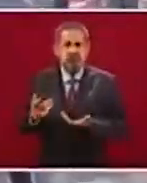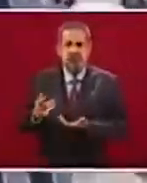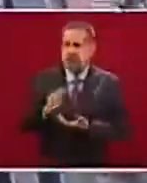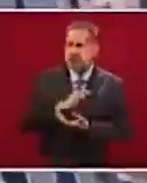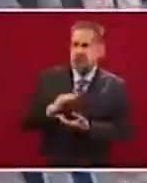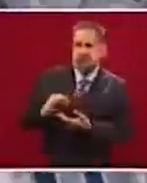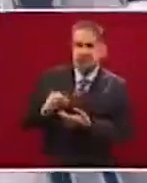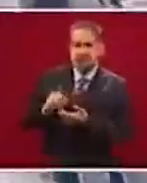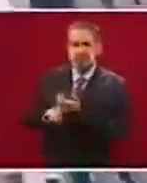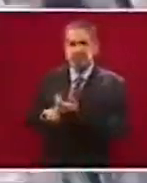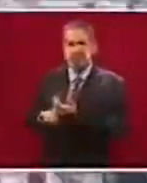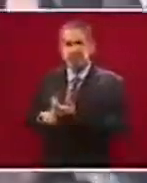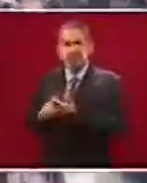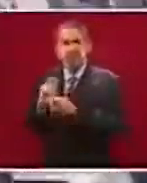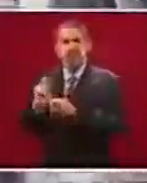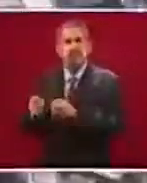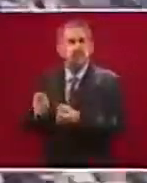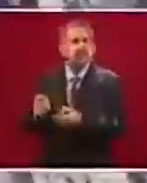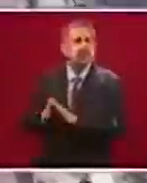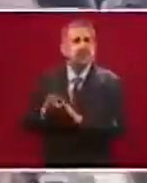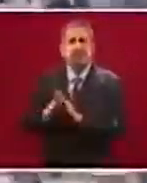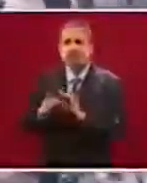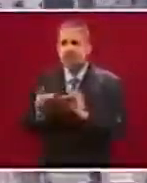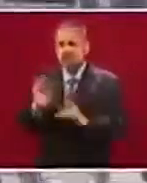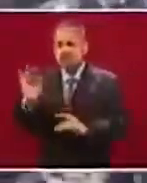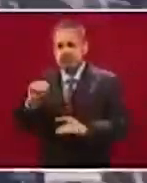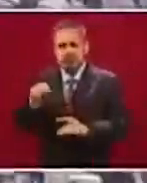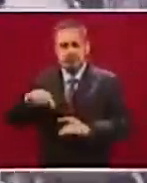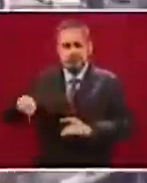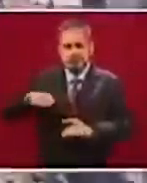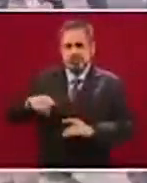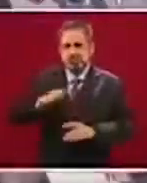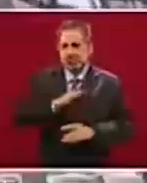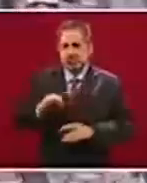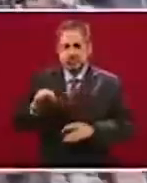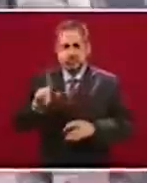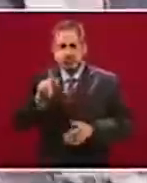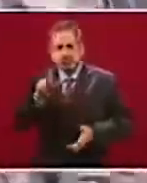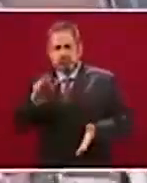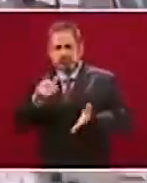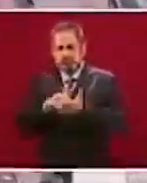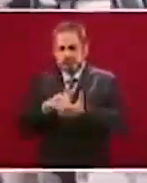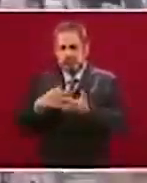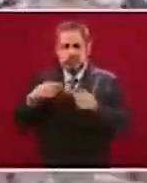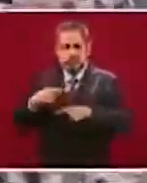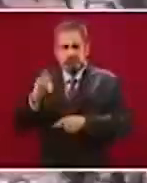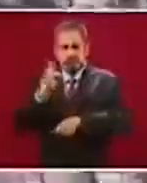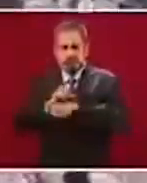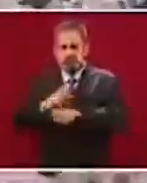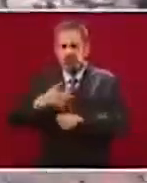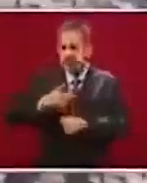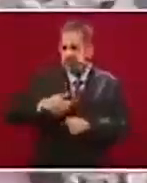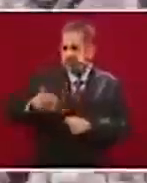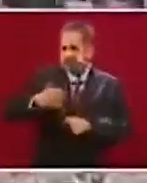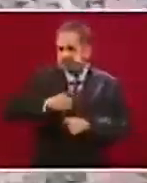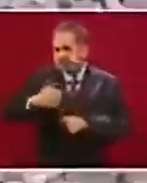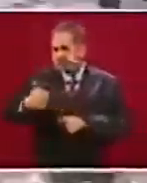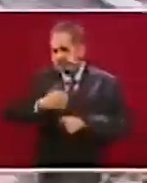a manejar. En la hipótesis baja estamos considerando que va a manejar alrededor de 70 mil pasajeros al día. En las